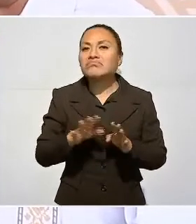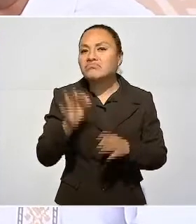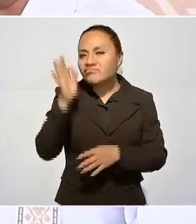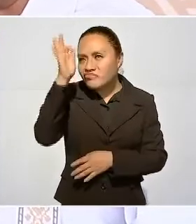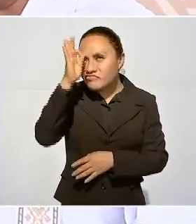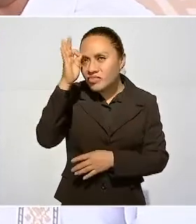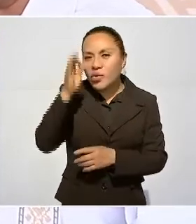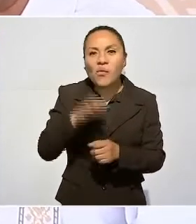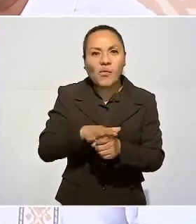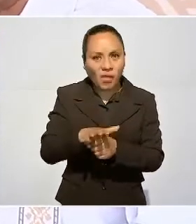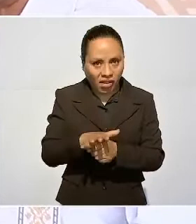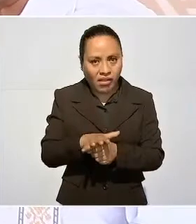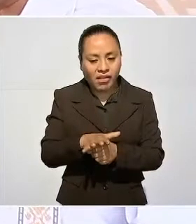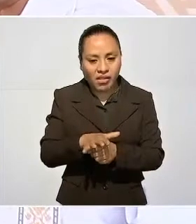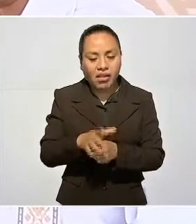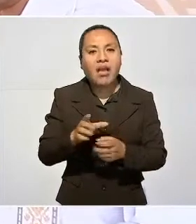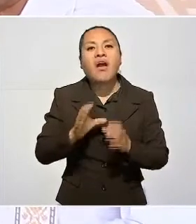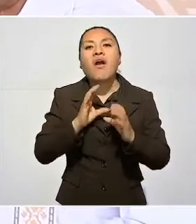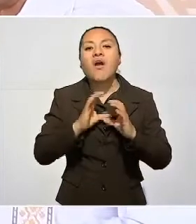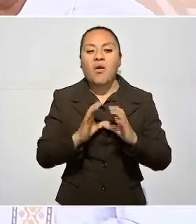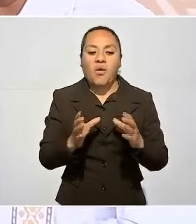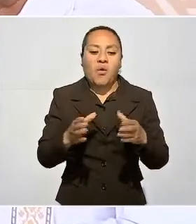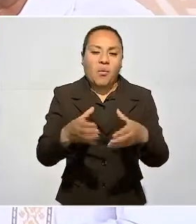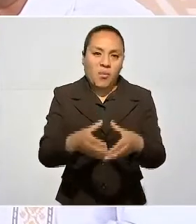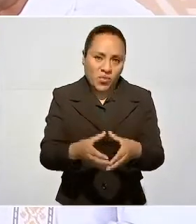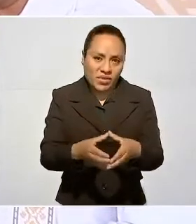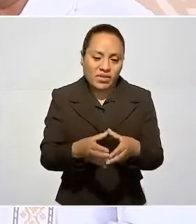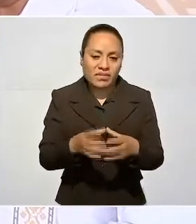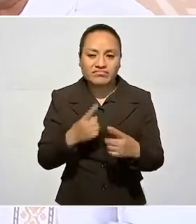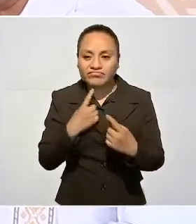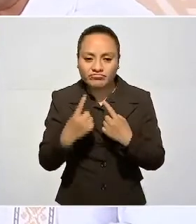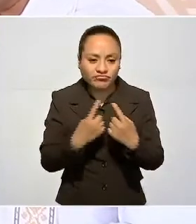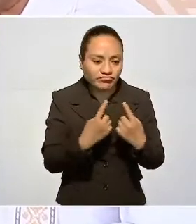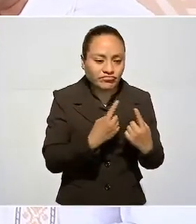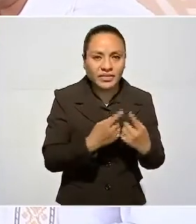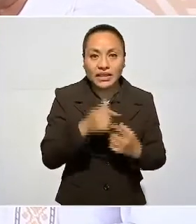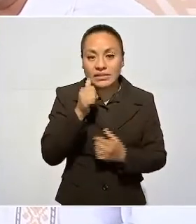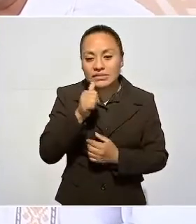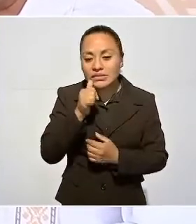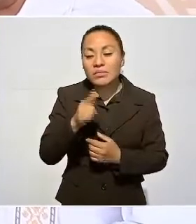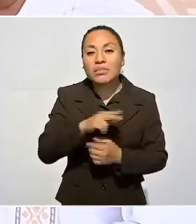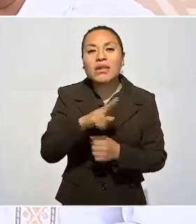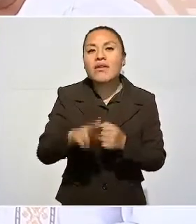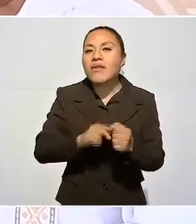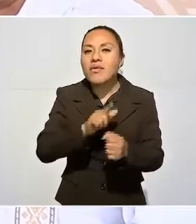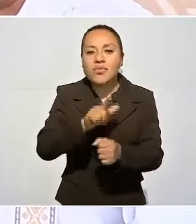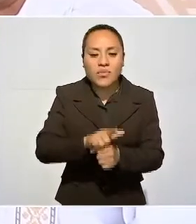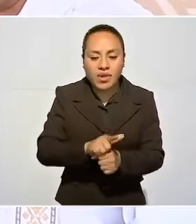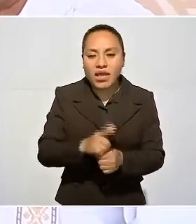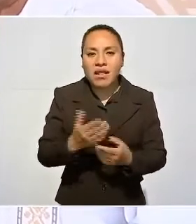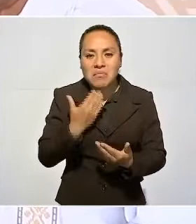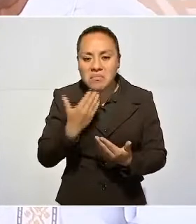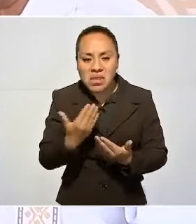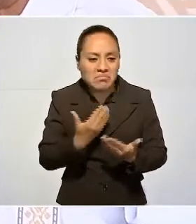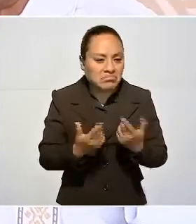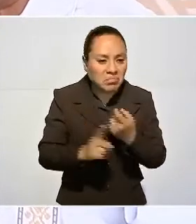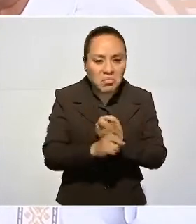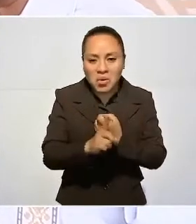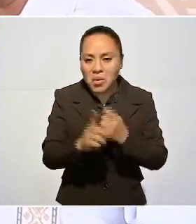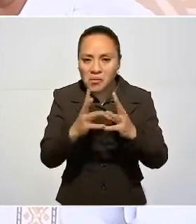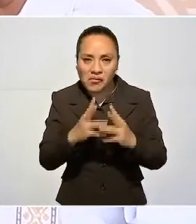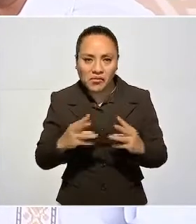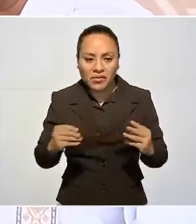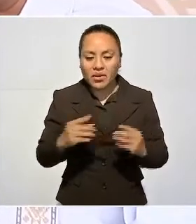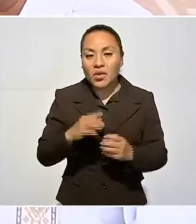filosófica a la comunalidad, entendida esta como nuestro conocimiento natural y en él el valor estético y cultural